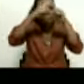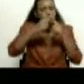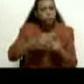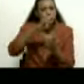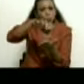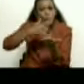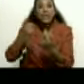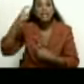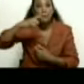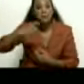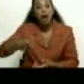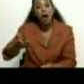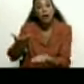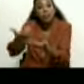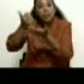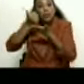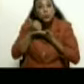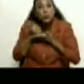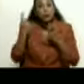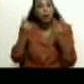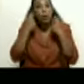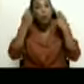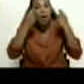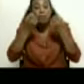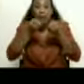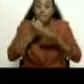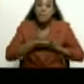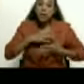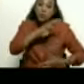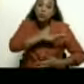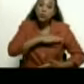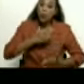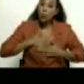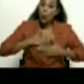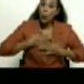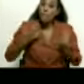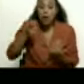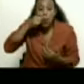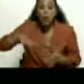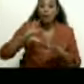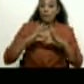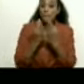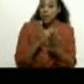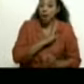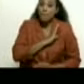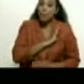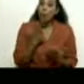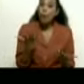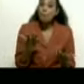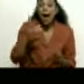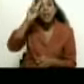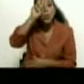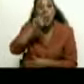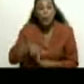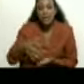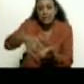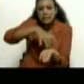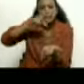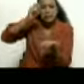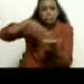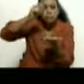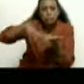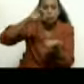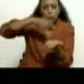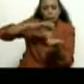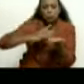también necesitamos estas jornadas en el bienestar social de nosotros y nuestra familia, ya que estamos día a día produciendo,